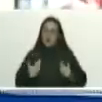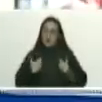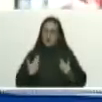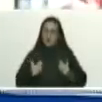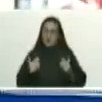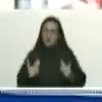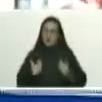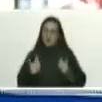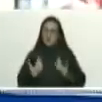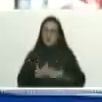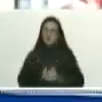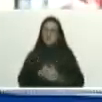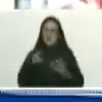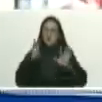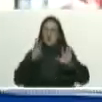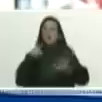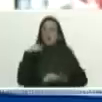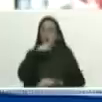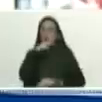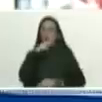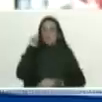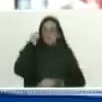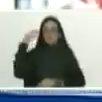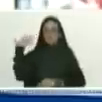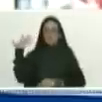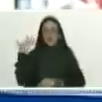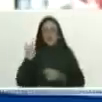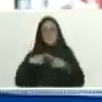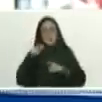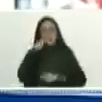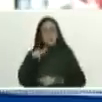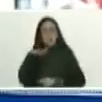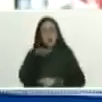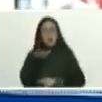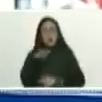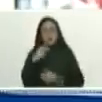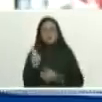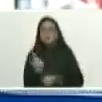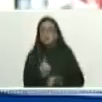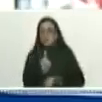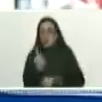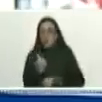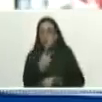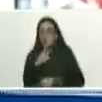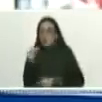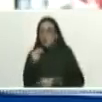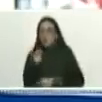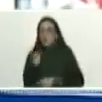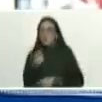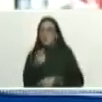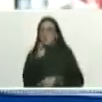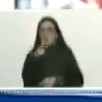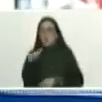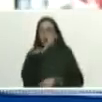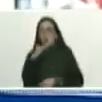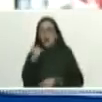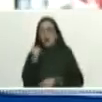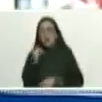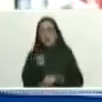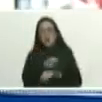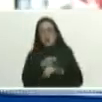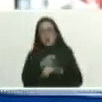que vivir aquel 8 de octubre. Pero el pueblo no está huérfano, el pueblo tiene gobierno, el pueblo